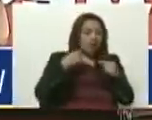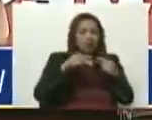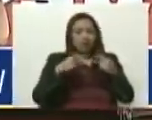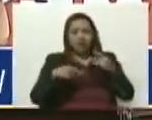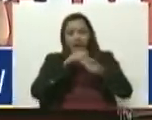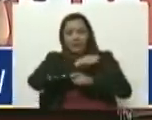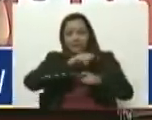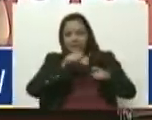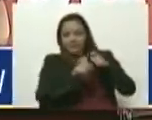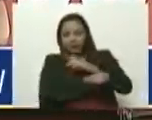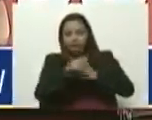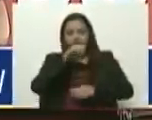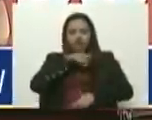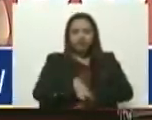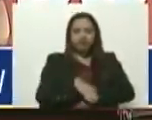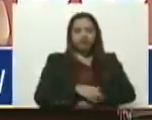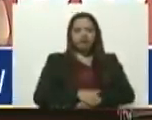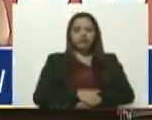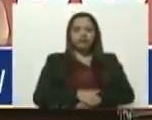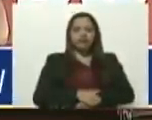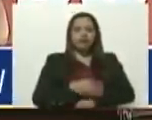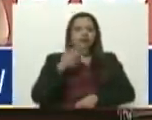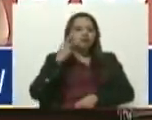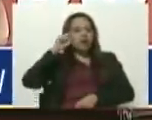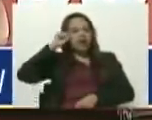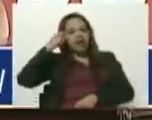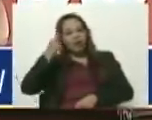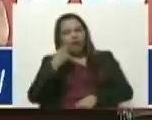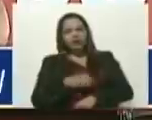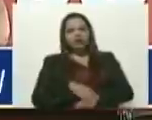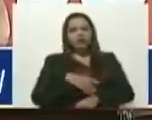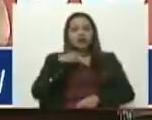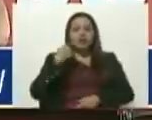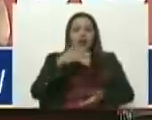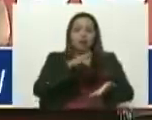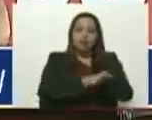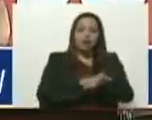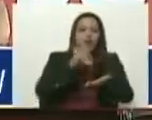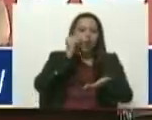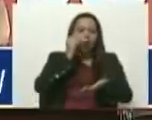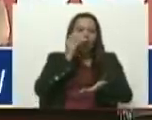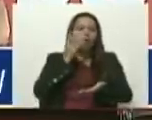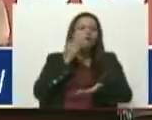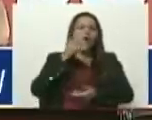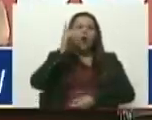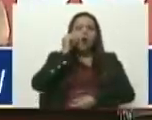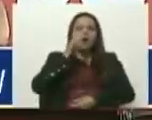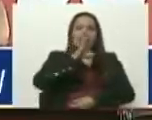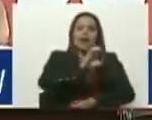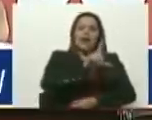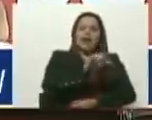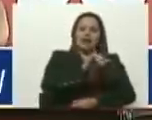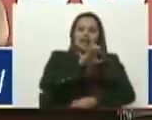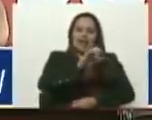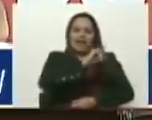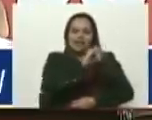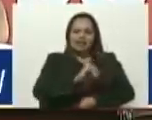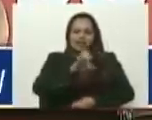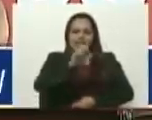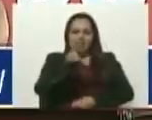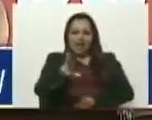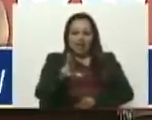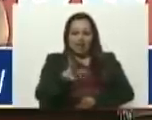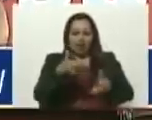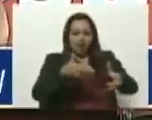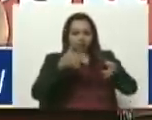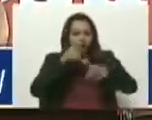incluyen los recuerdos de la partida en el diesel otaysa el asesinato de alias 'el paisa' nuestro querido